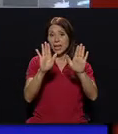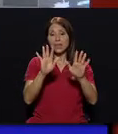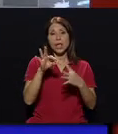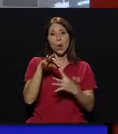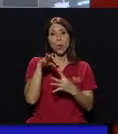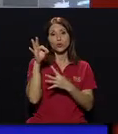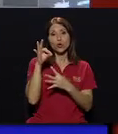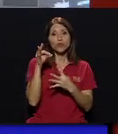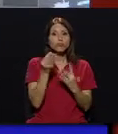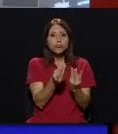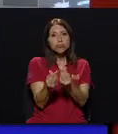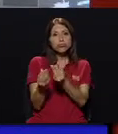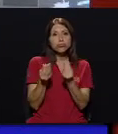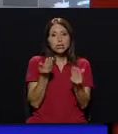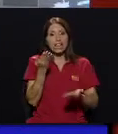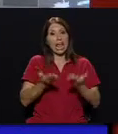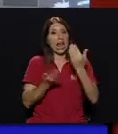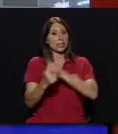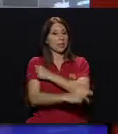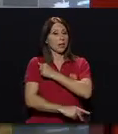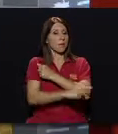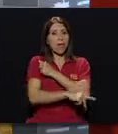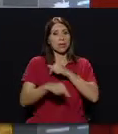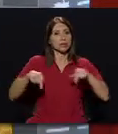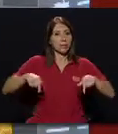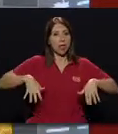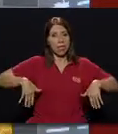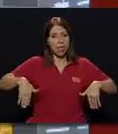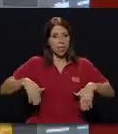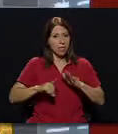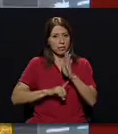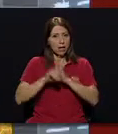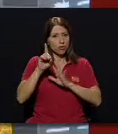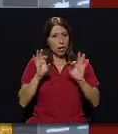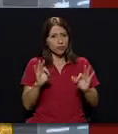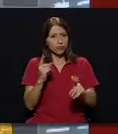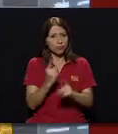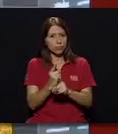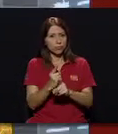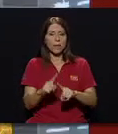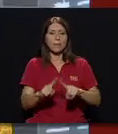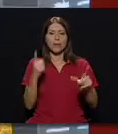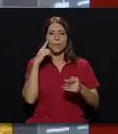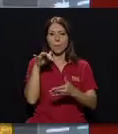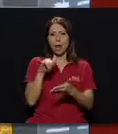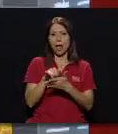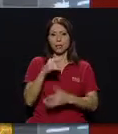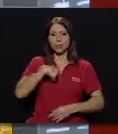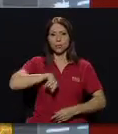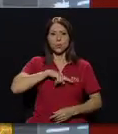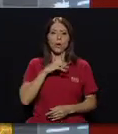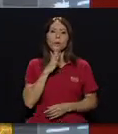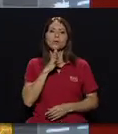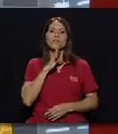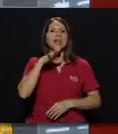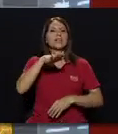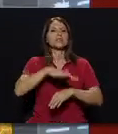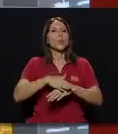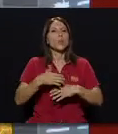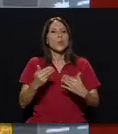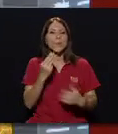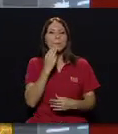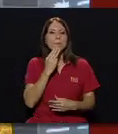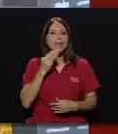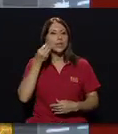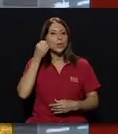opción productiva, que tal vez en el país no hemos sabido desarrollar de la manera más óptima, pero precisamente para eso vamos a hablar hoy